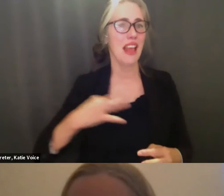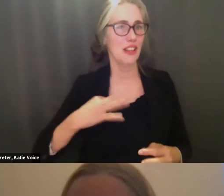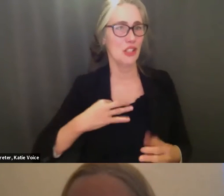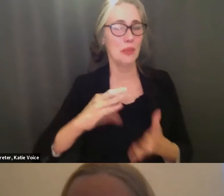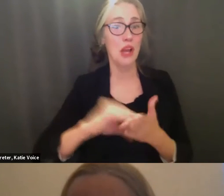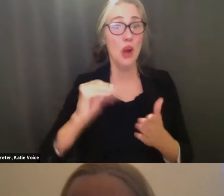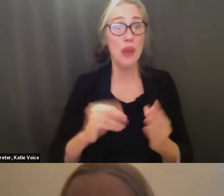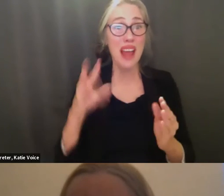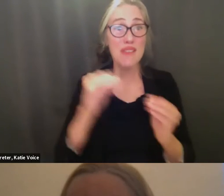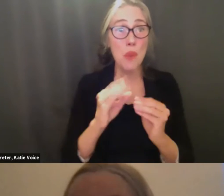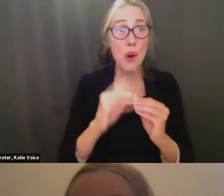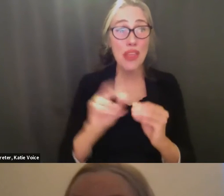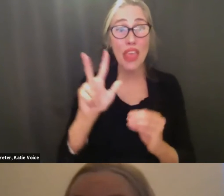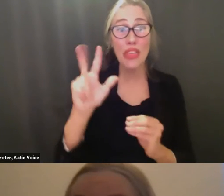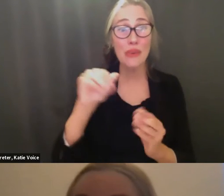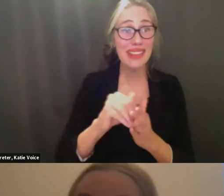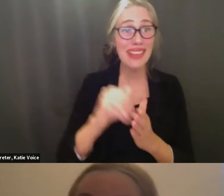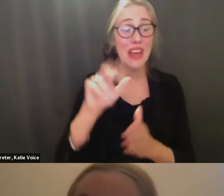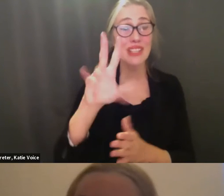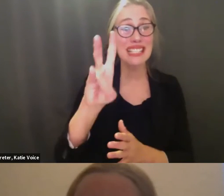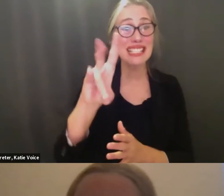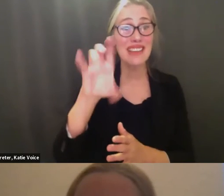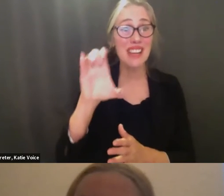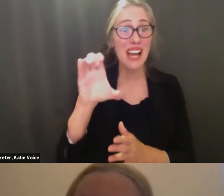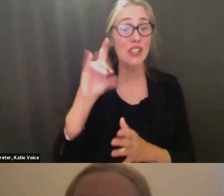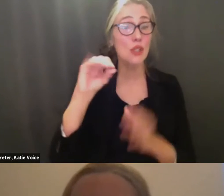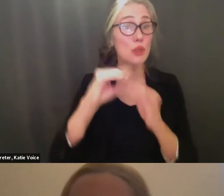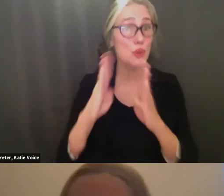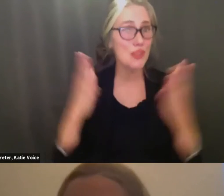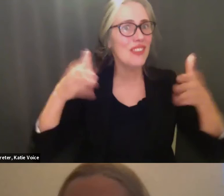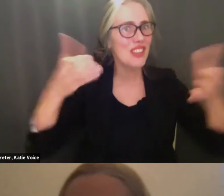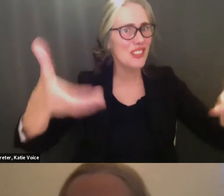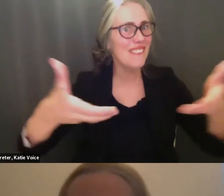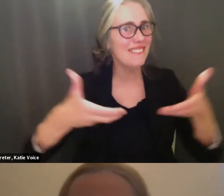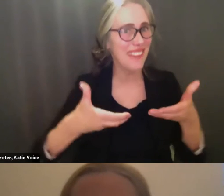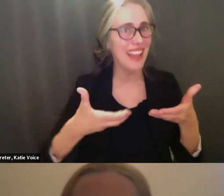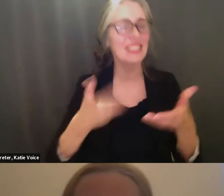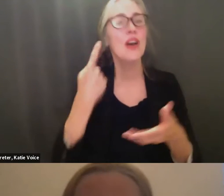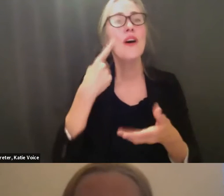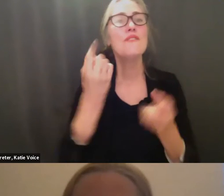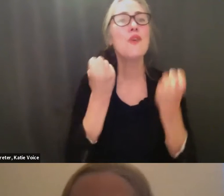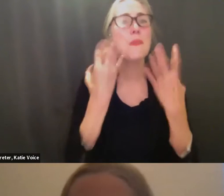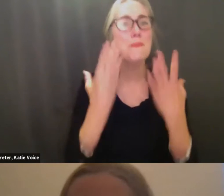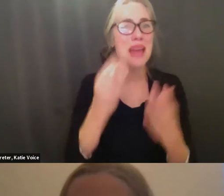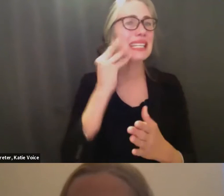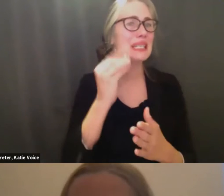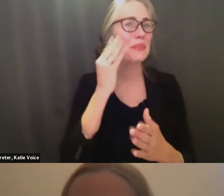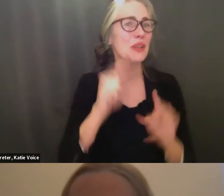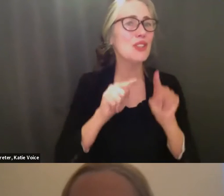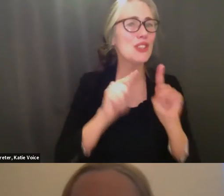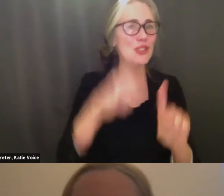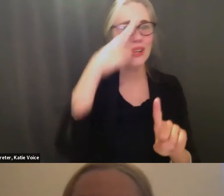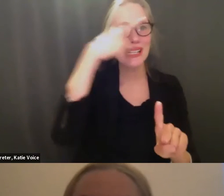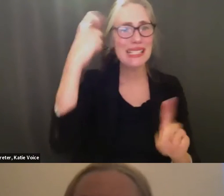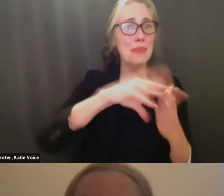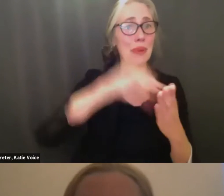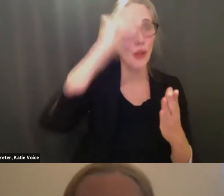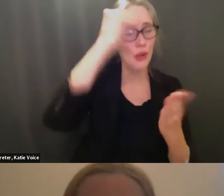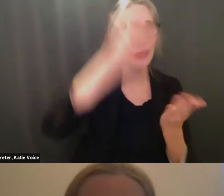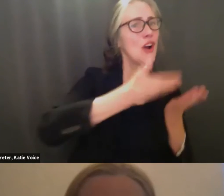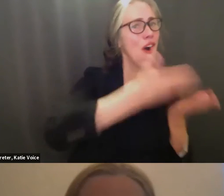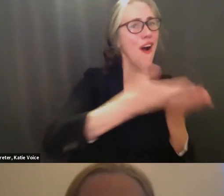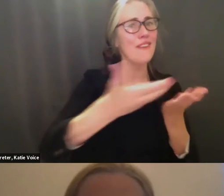en la diapositiva que tenemos 3,716 estudiantes que han sido invitados para participar en